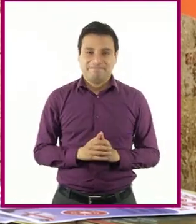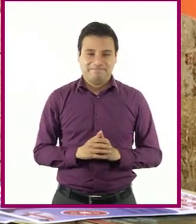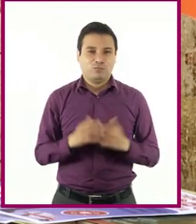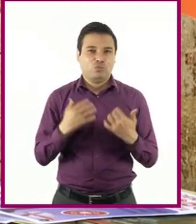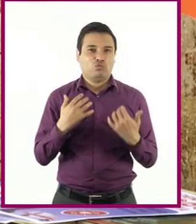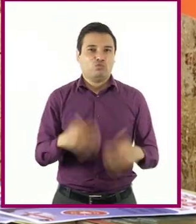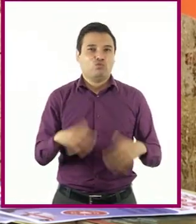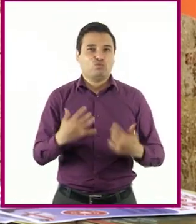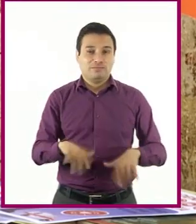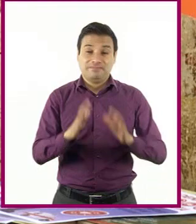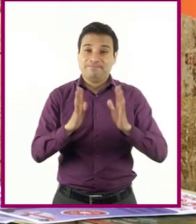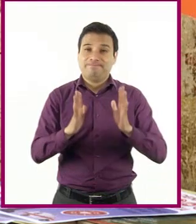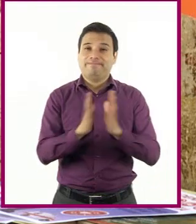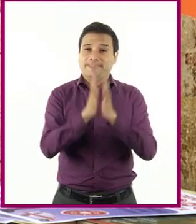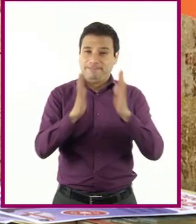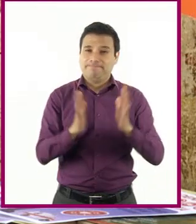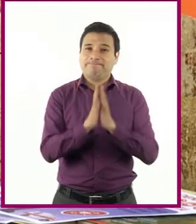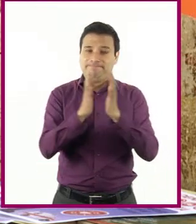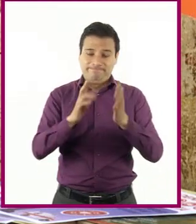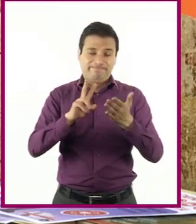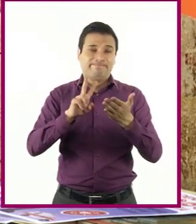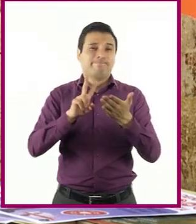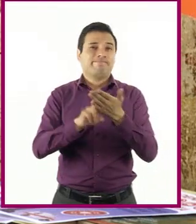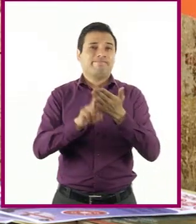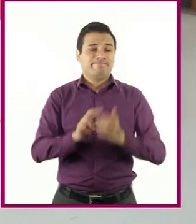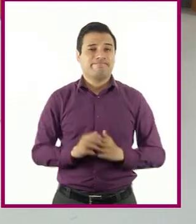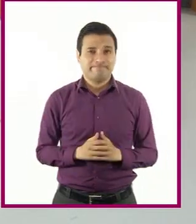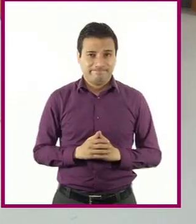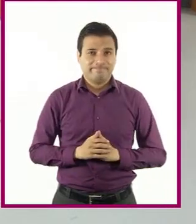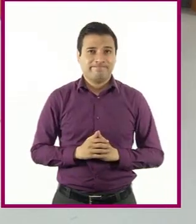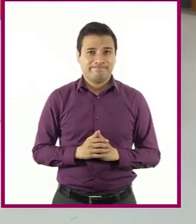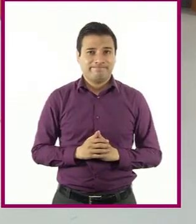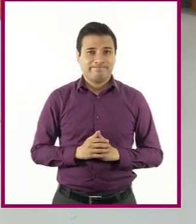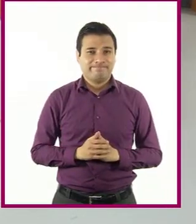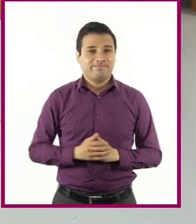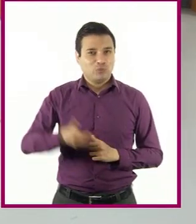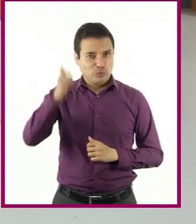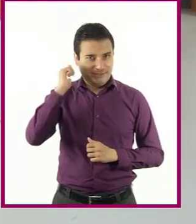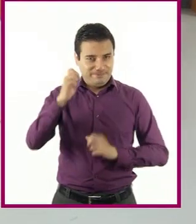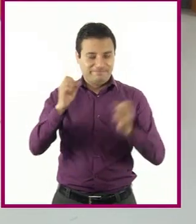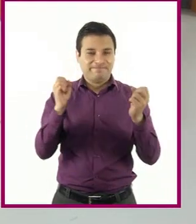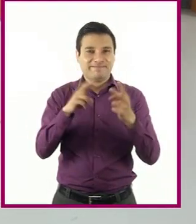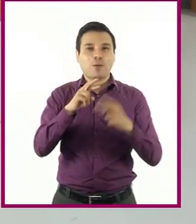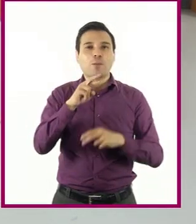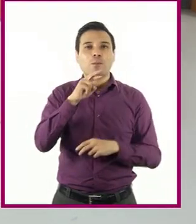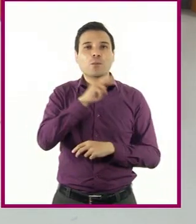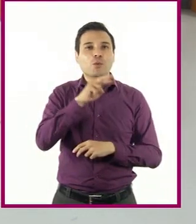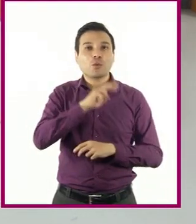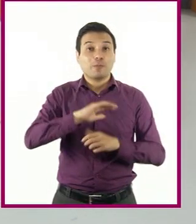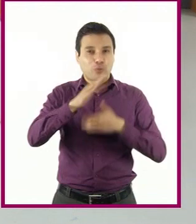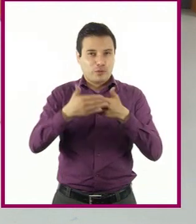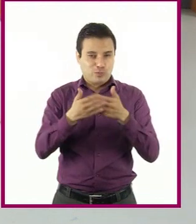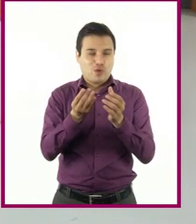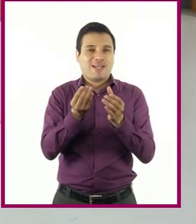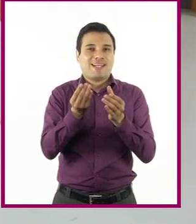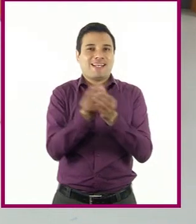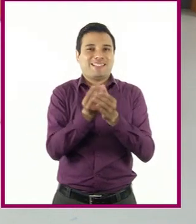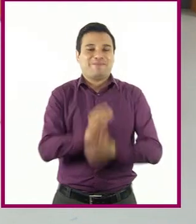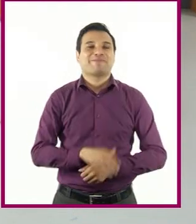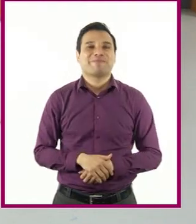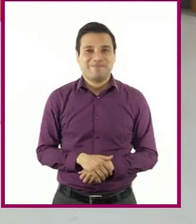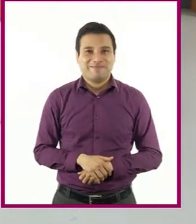valiosa participación en el desarrollo de esta sesión. Esperamos verlos muy pronto en otra sesión de Aprende en